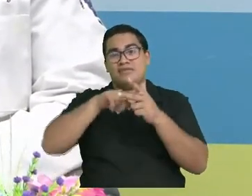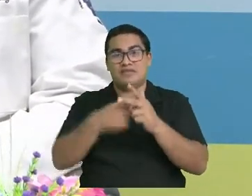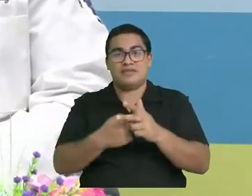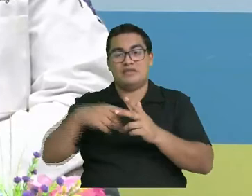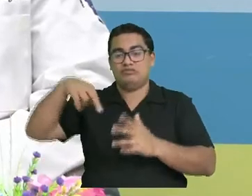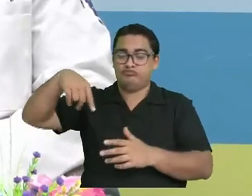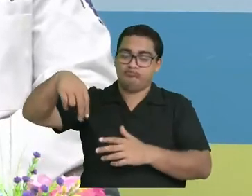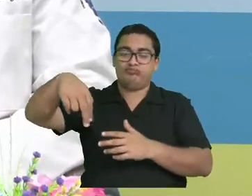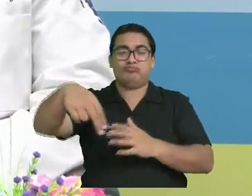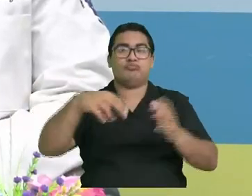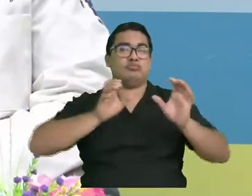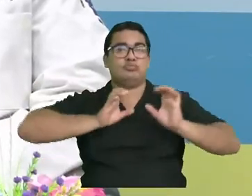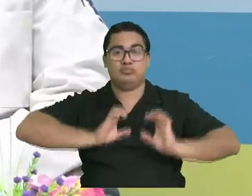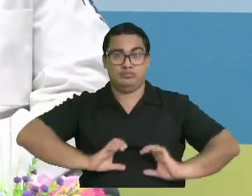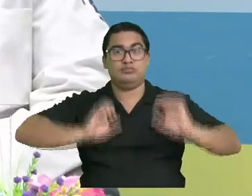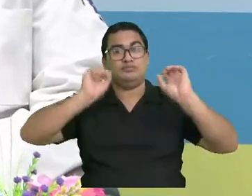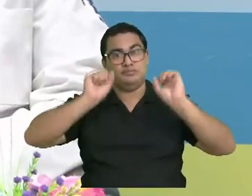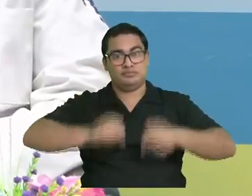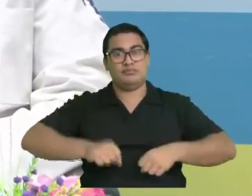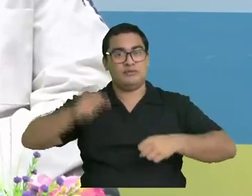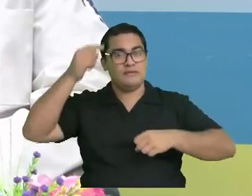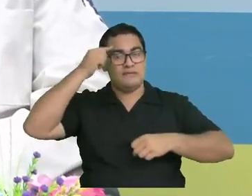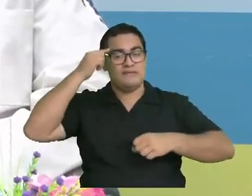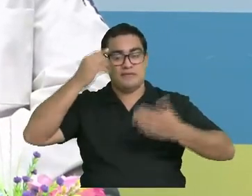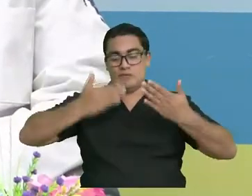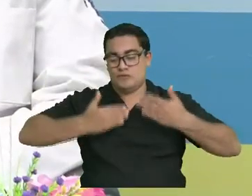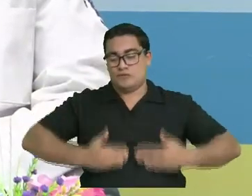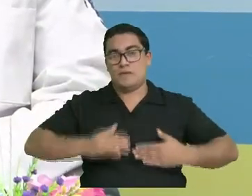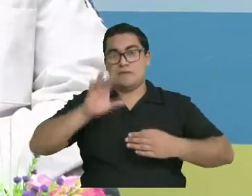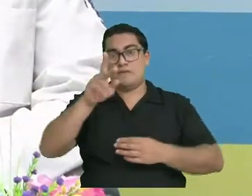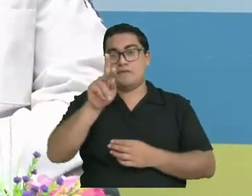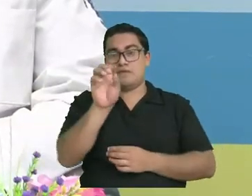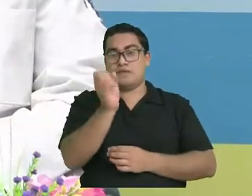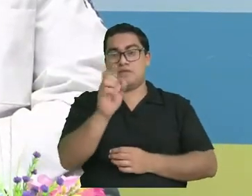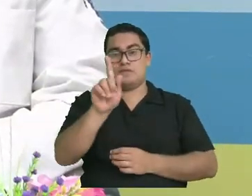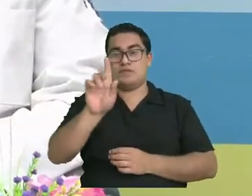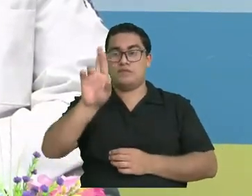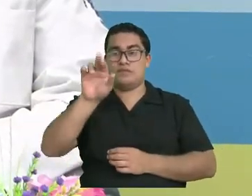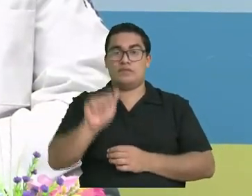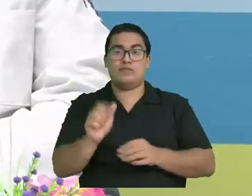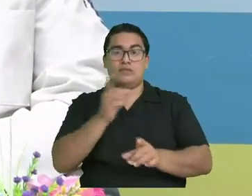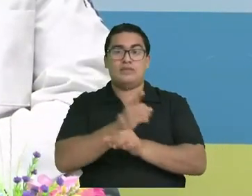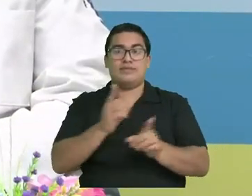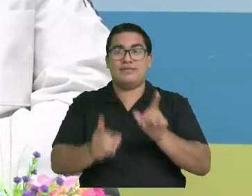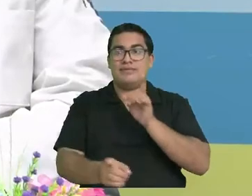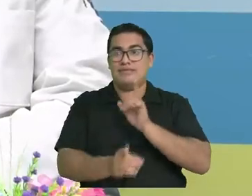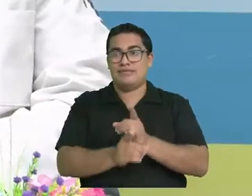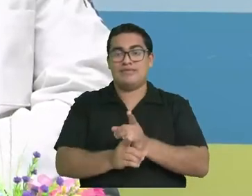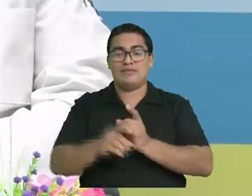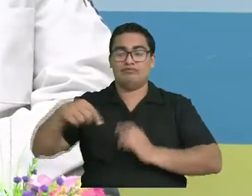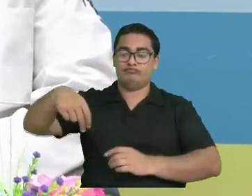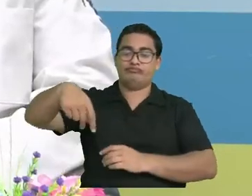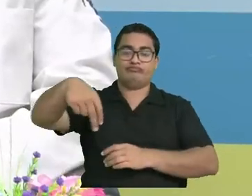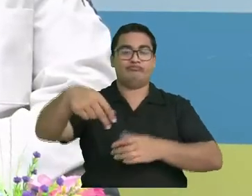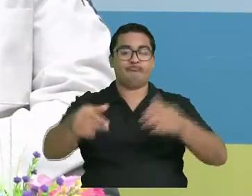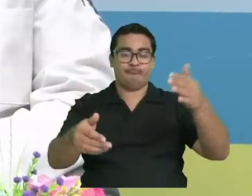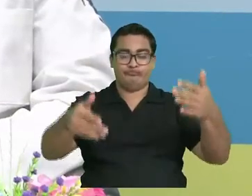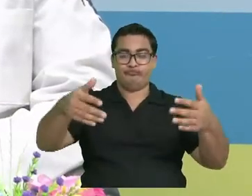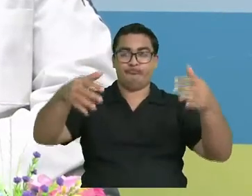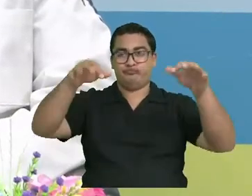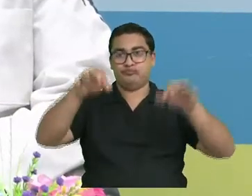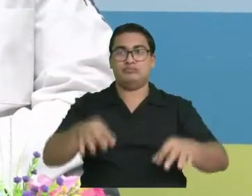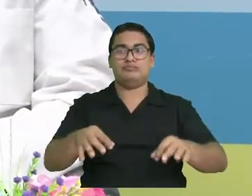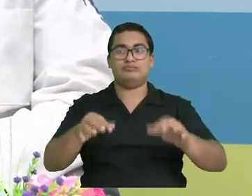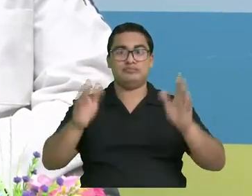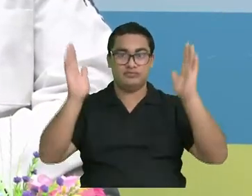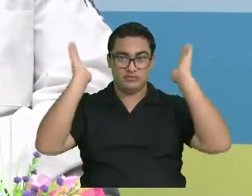tener la percepción de postura. El problema es que la postura debe ser un equilibrio, porque tiene que ser el